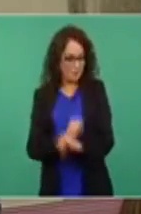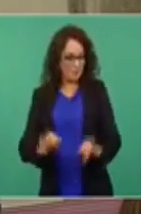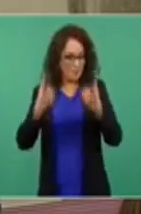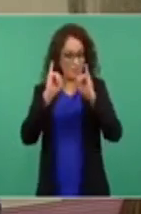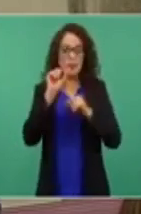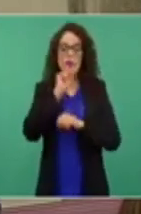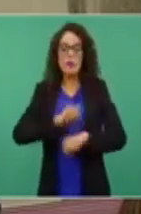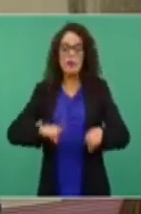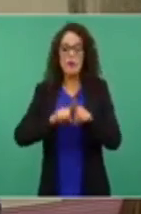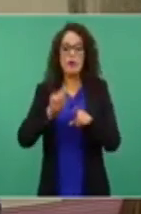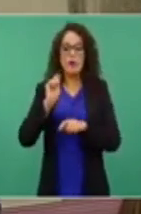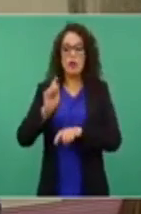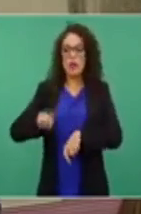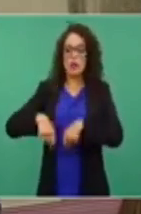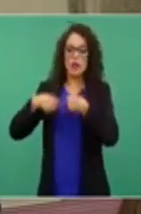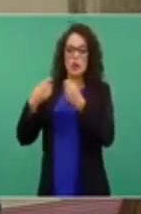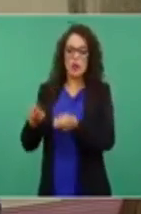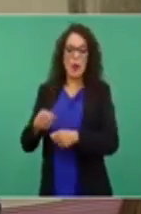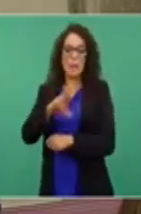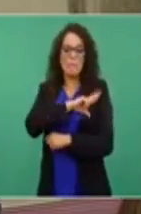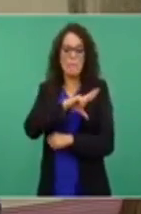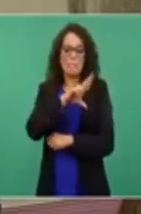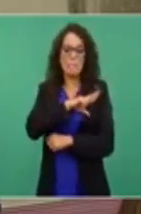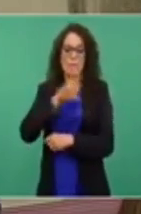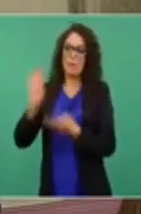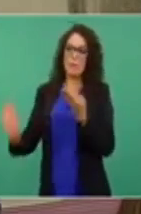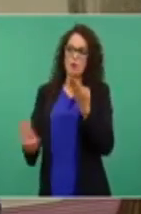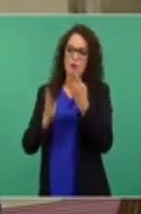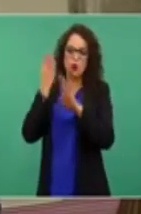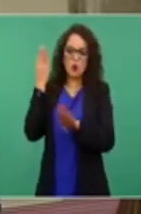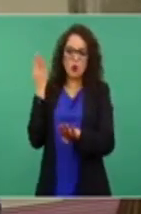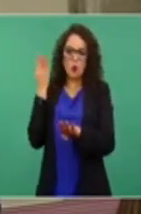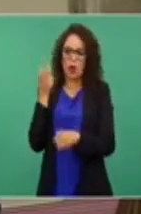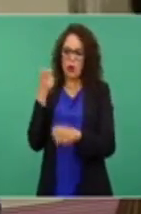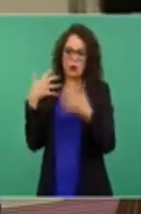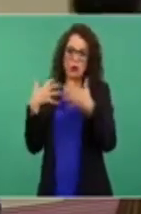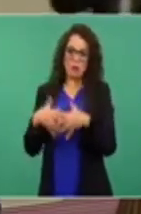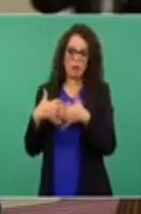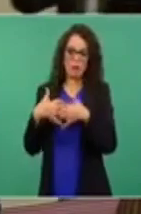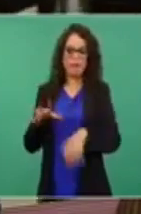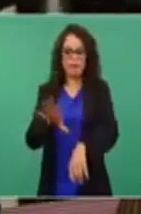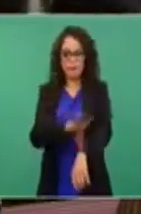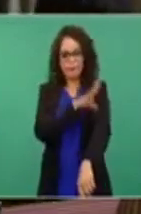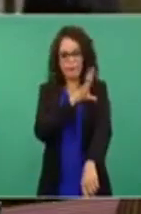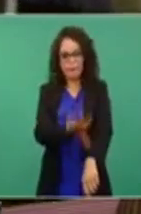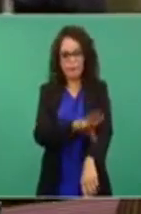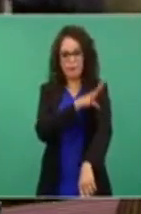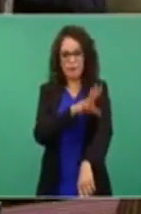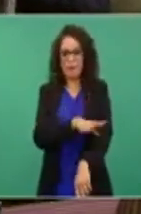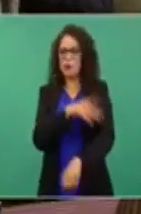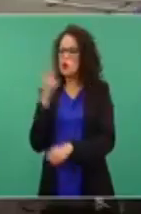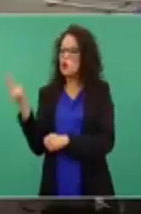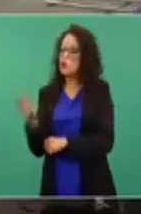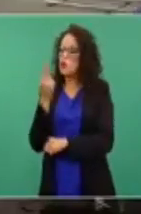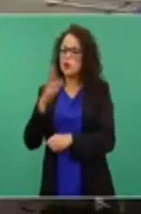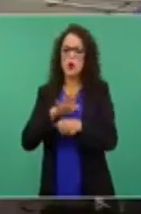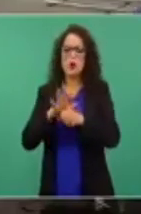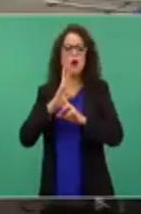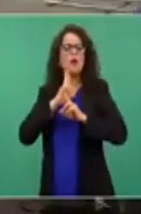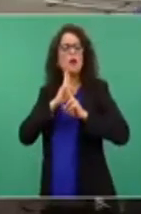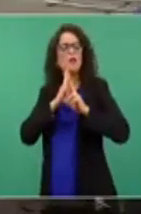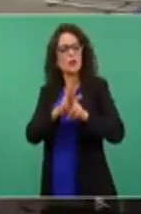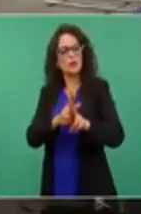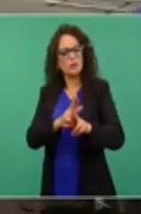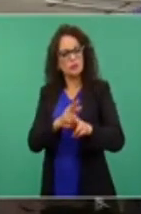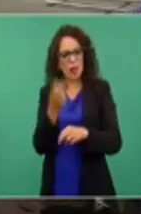se le entregue a la iniciativa privada mundial, obviamente, toda la industria eléctrica. ¿Qué le responde a este